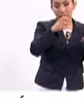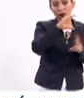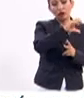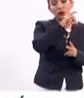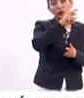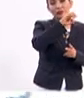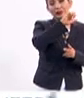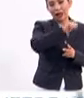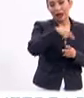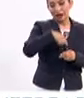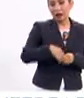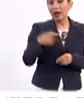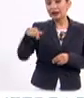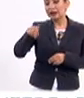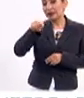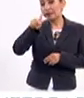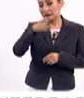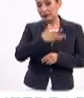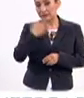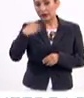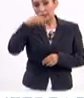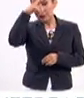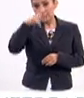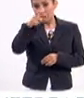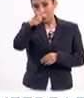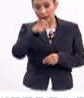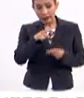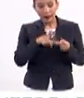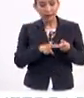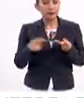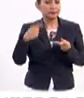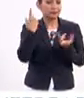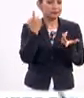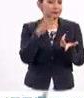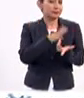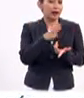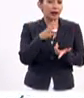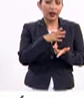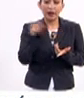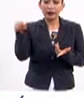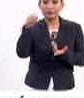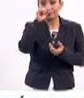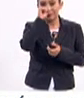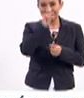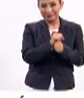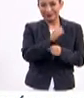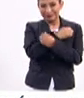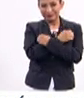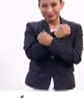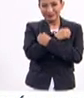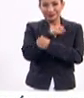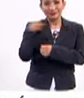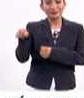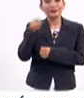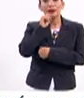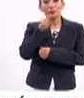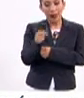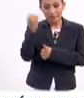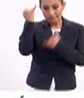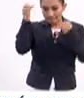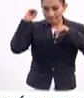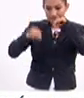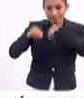Coursera. Nosotros en Televisión Educativa tenemos una que se llama México X. Y por supuesto, desde la Secretaría de Educación Pública se